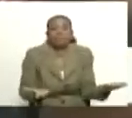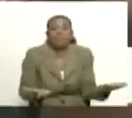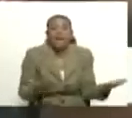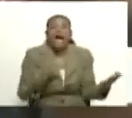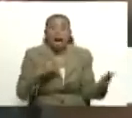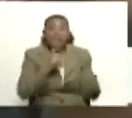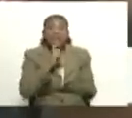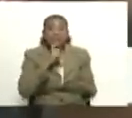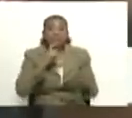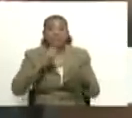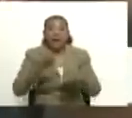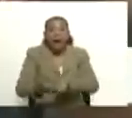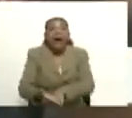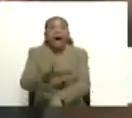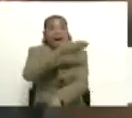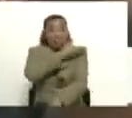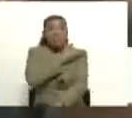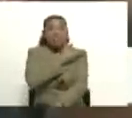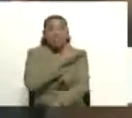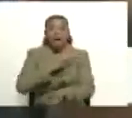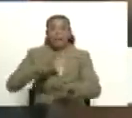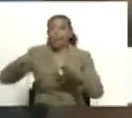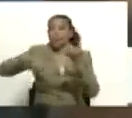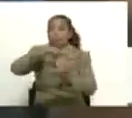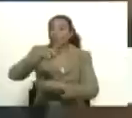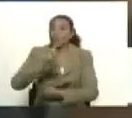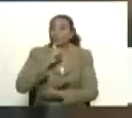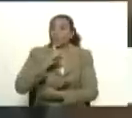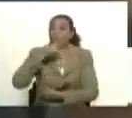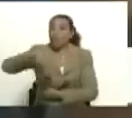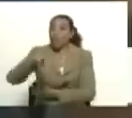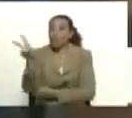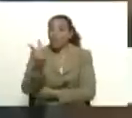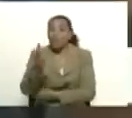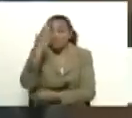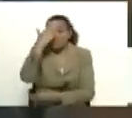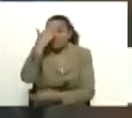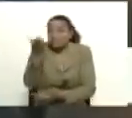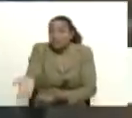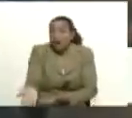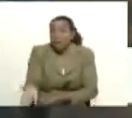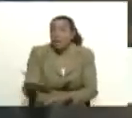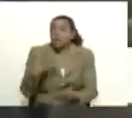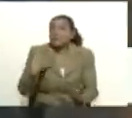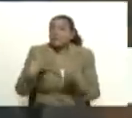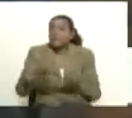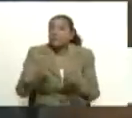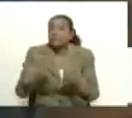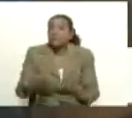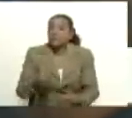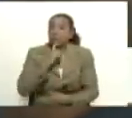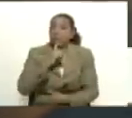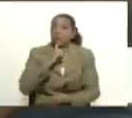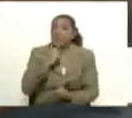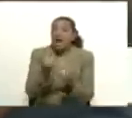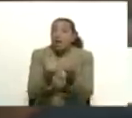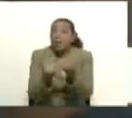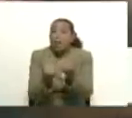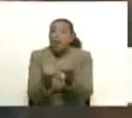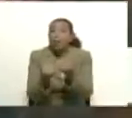una crisis preexistente y ustedes mismos lo han reconocido. Y esa crisis preexistente se